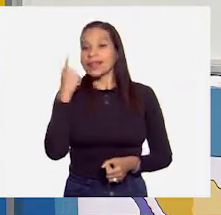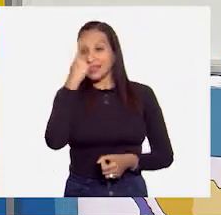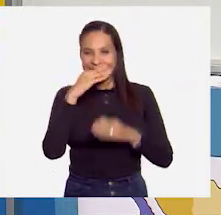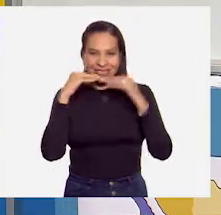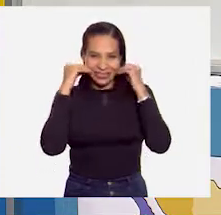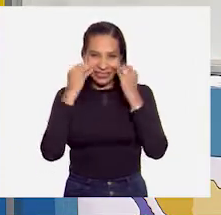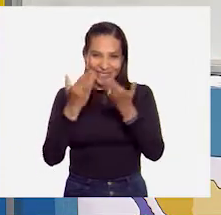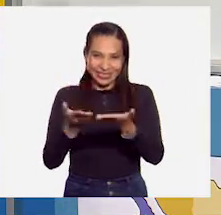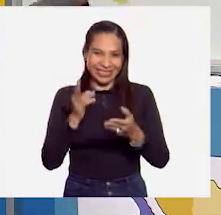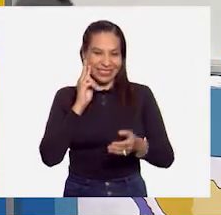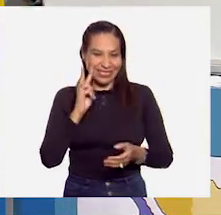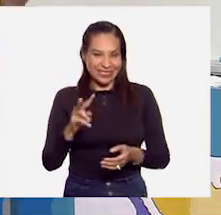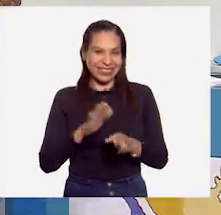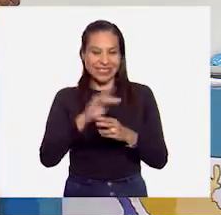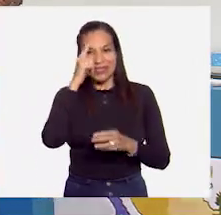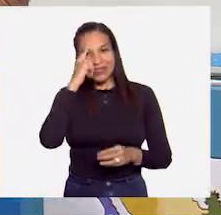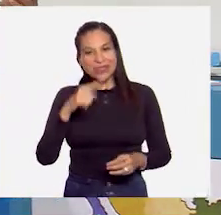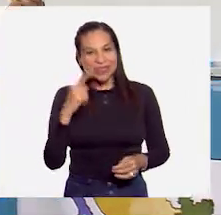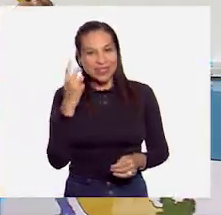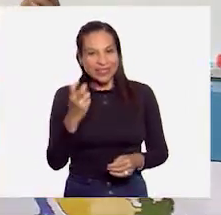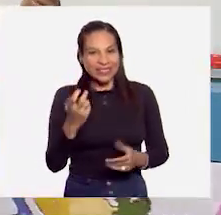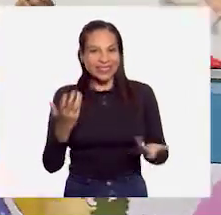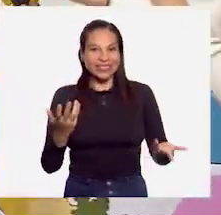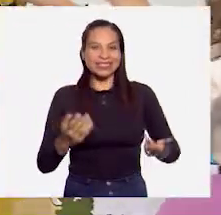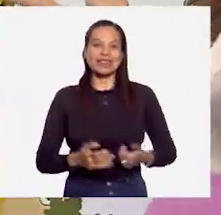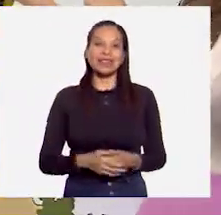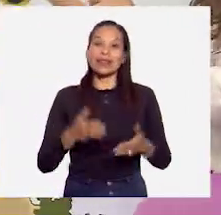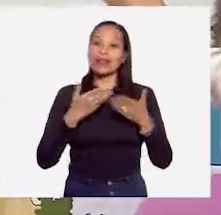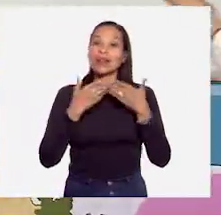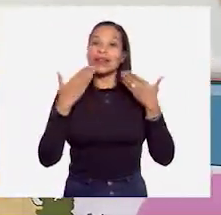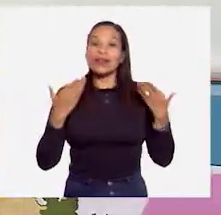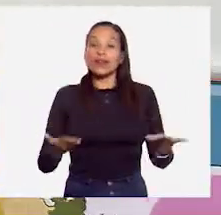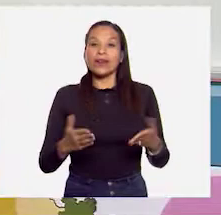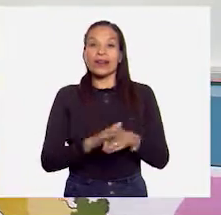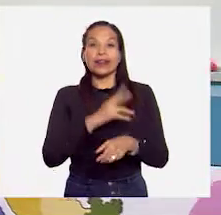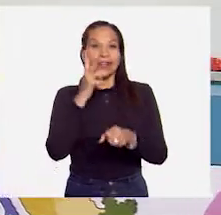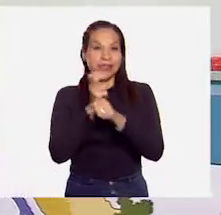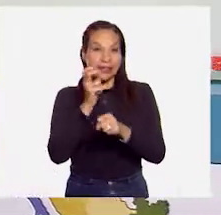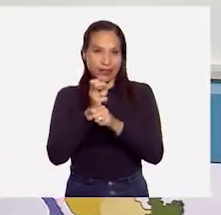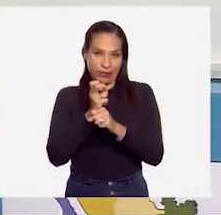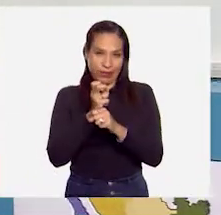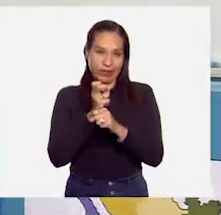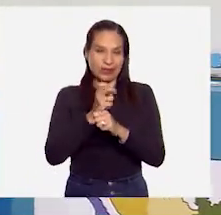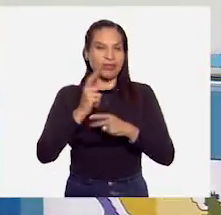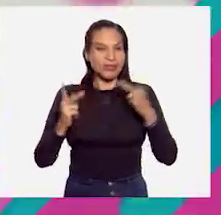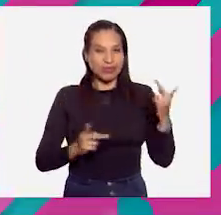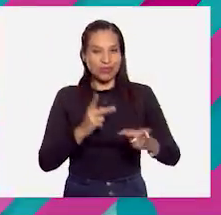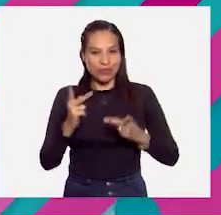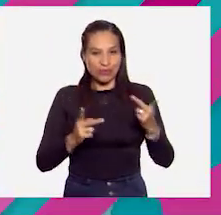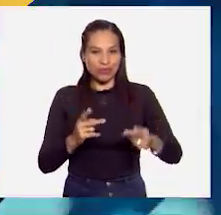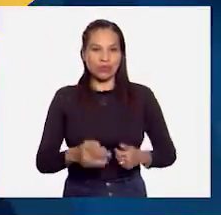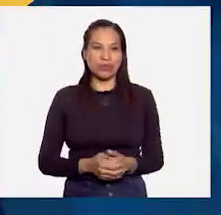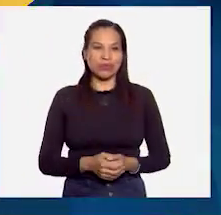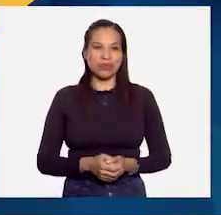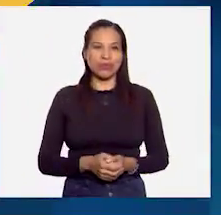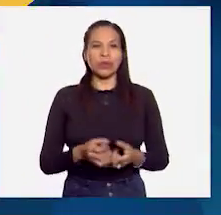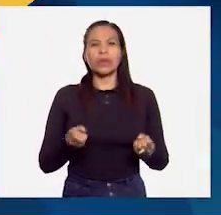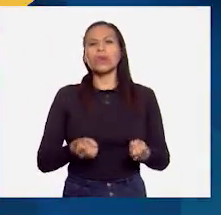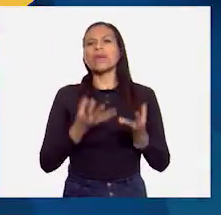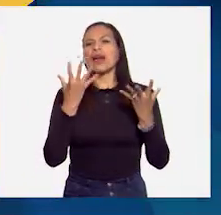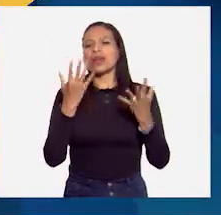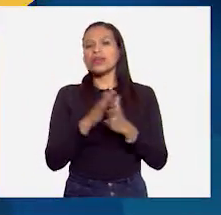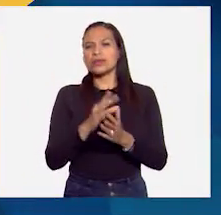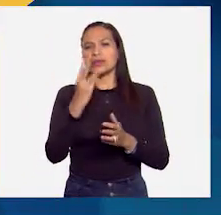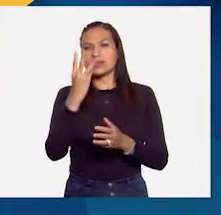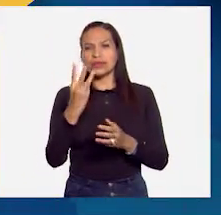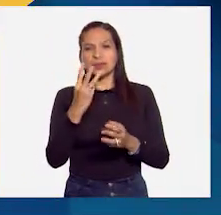feliz. ¿Ya ves qué fácil? Ahora, la segunda pregunta. ¿Cuántos